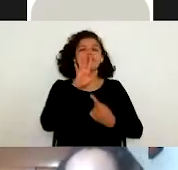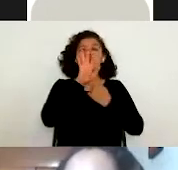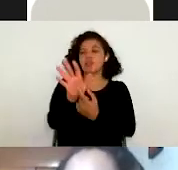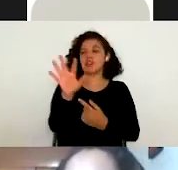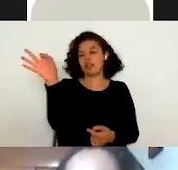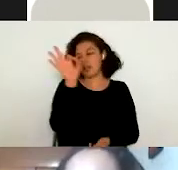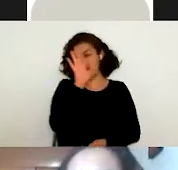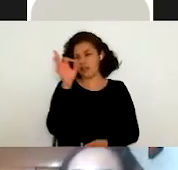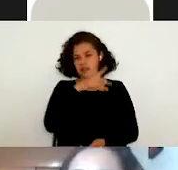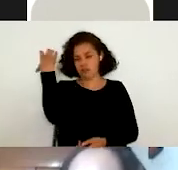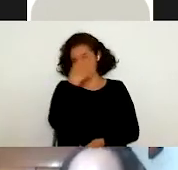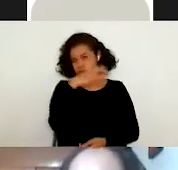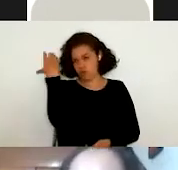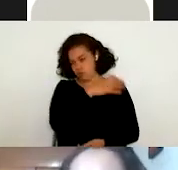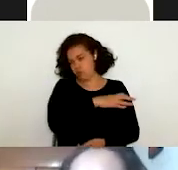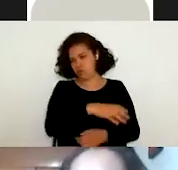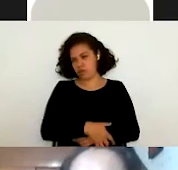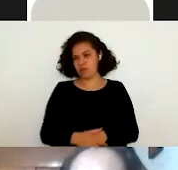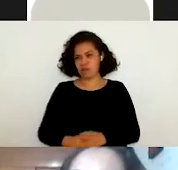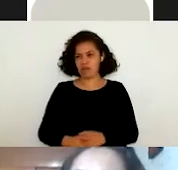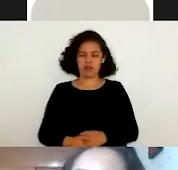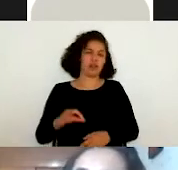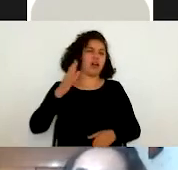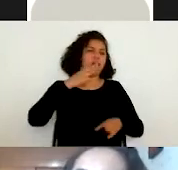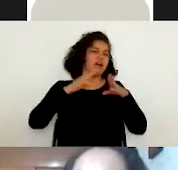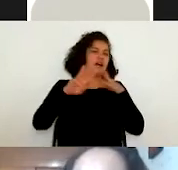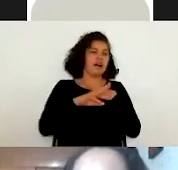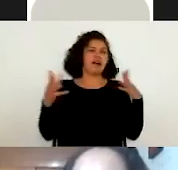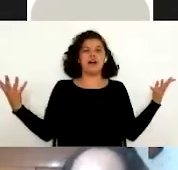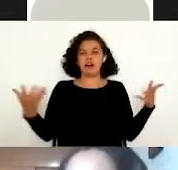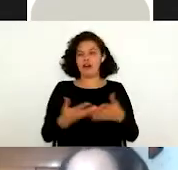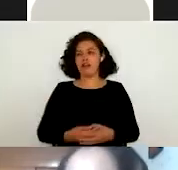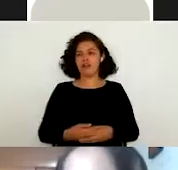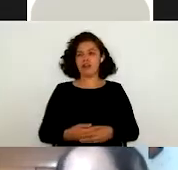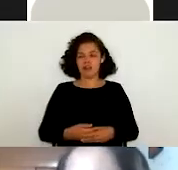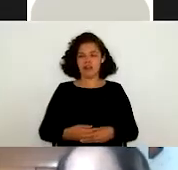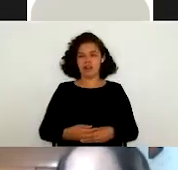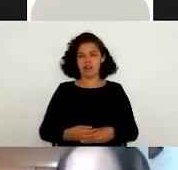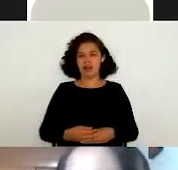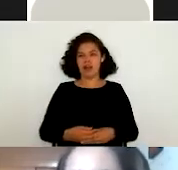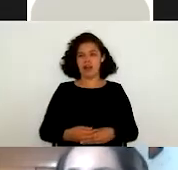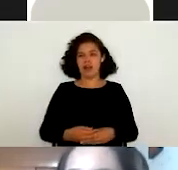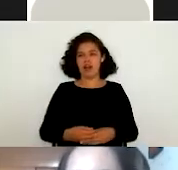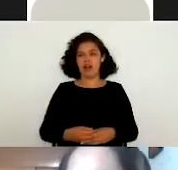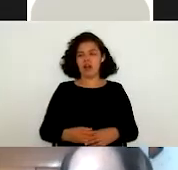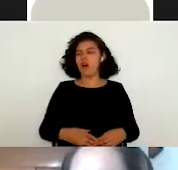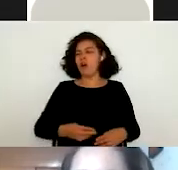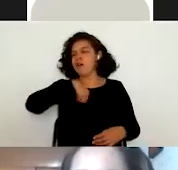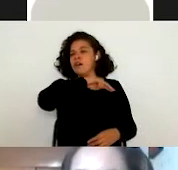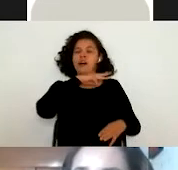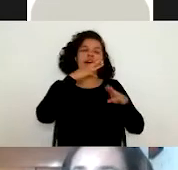tengamos fotografías, si se elaboraron materiales o si tenemos nuestras propias notas sociales o